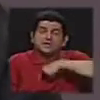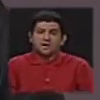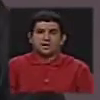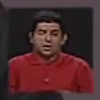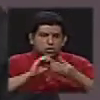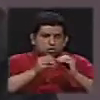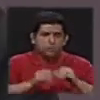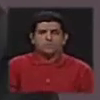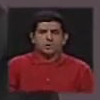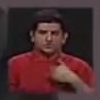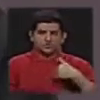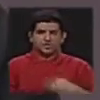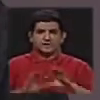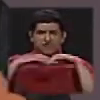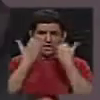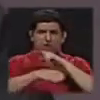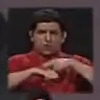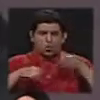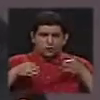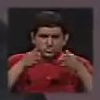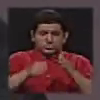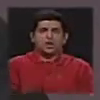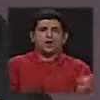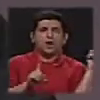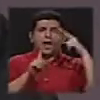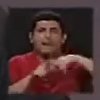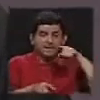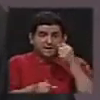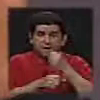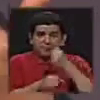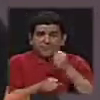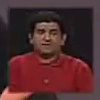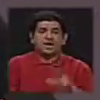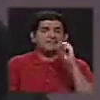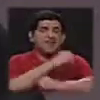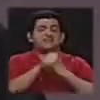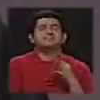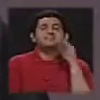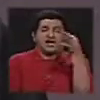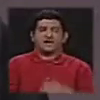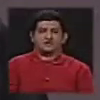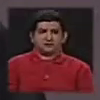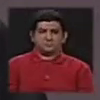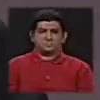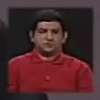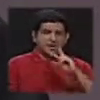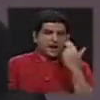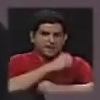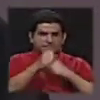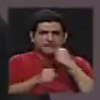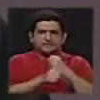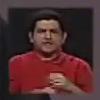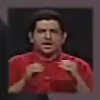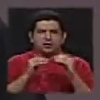hoja de cálculo del CONAVI la toman y la aplican a esta obra a 30 años, donde el año tercero es